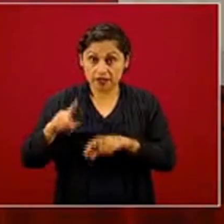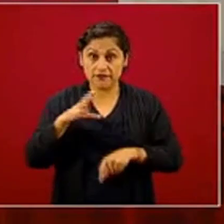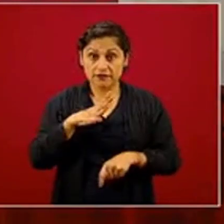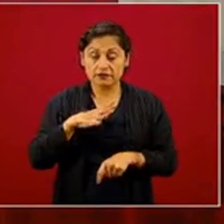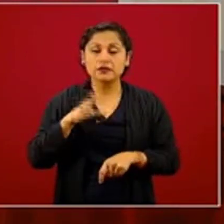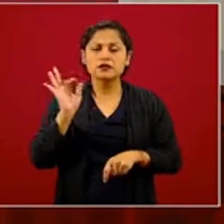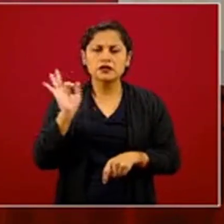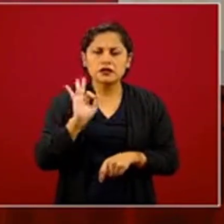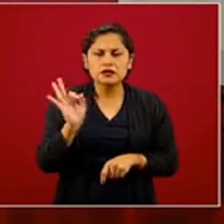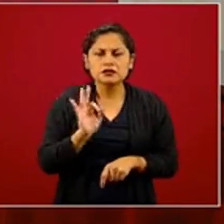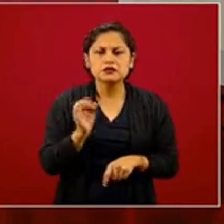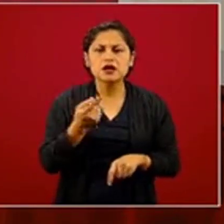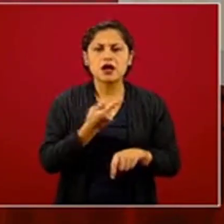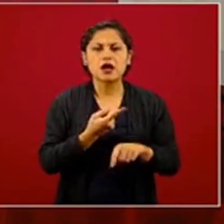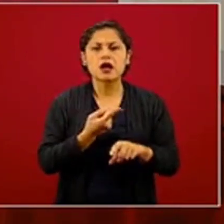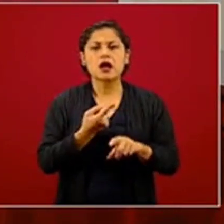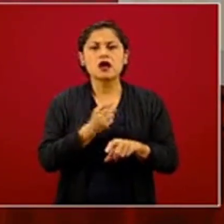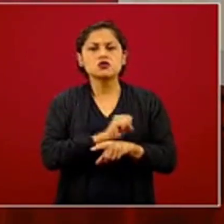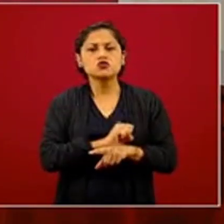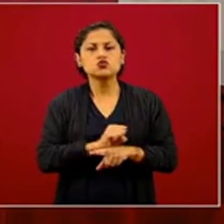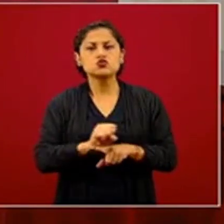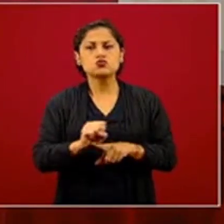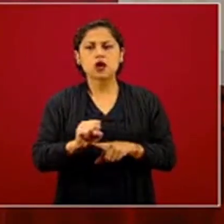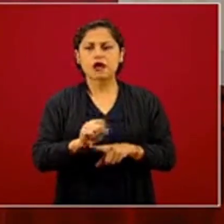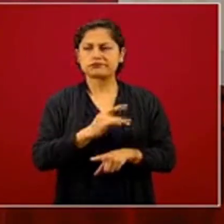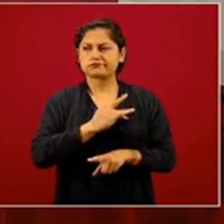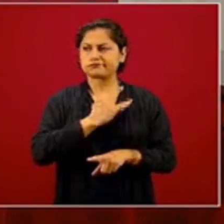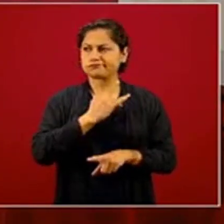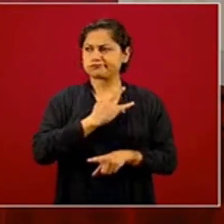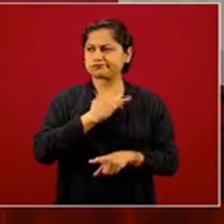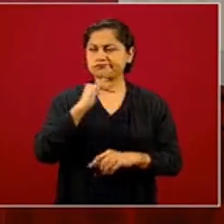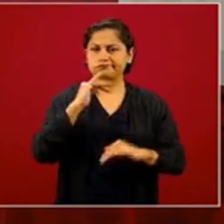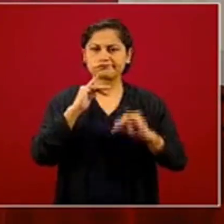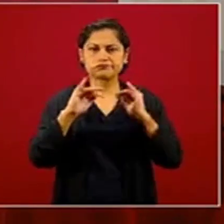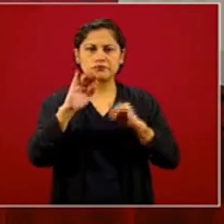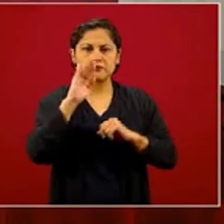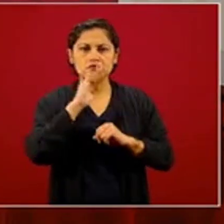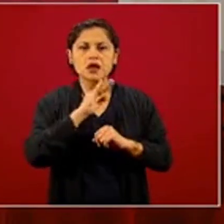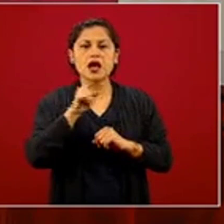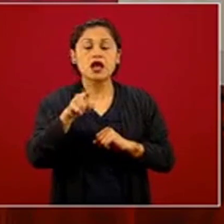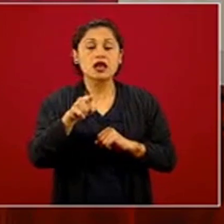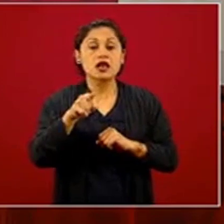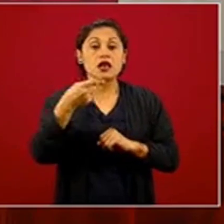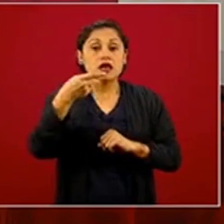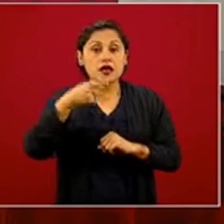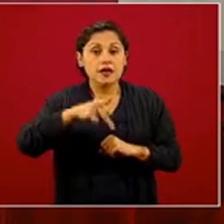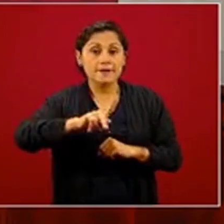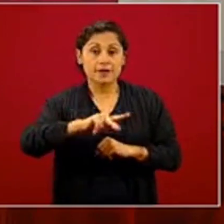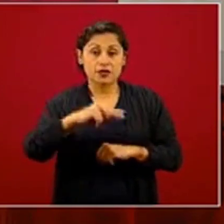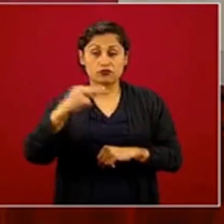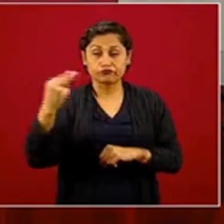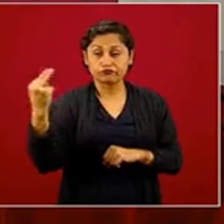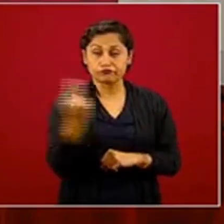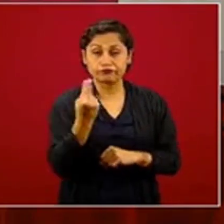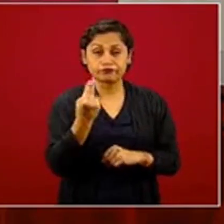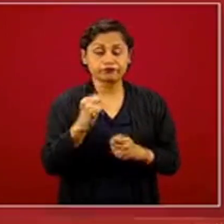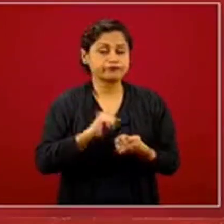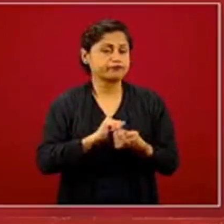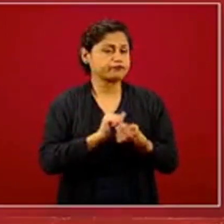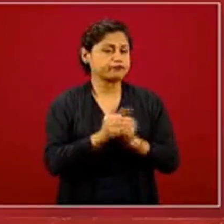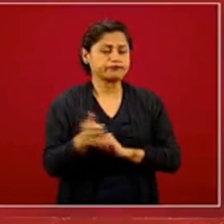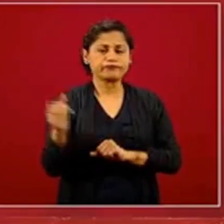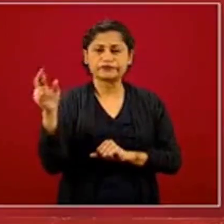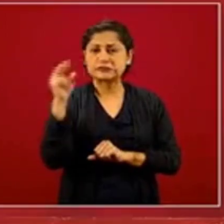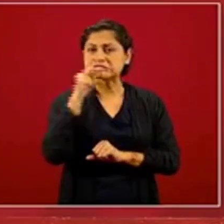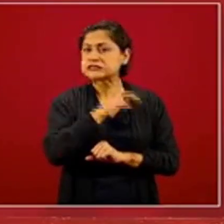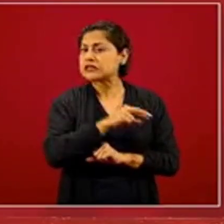considere innecesario acudir a una atención médica y que literalmente en pocas horas empiece a